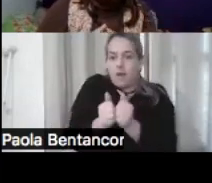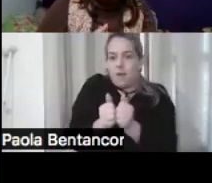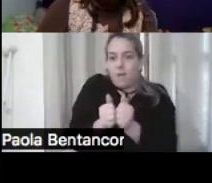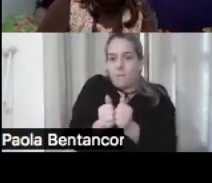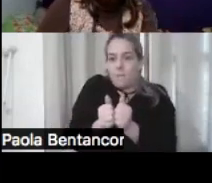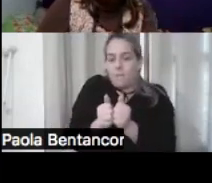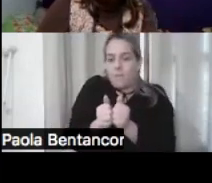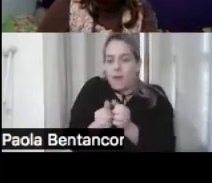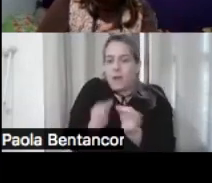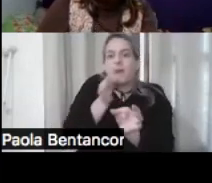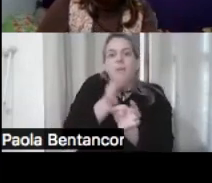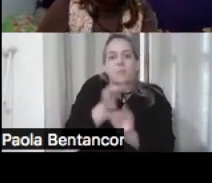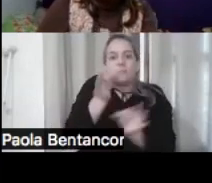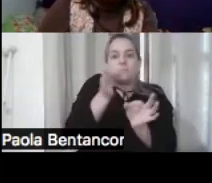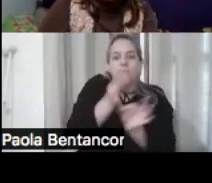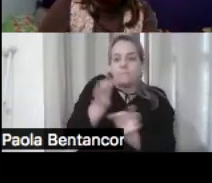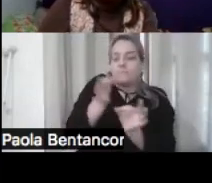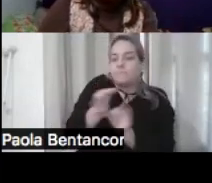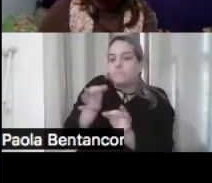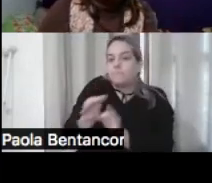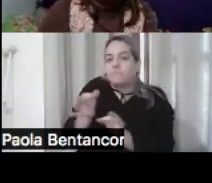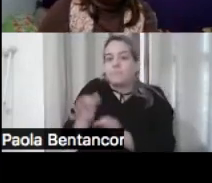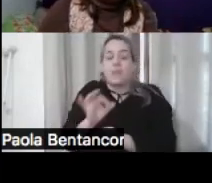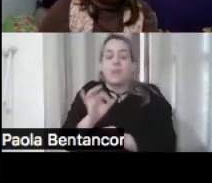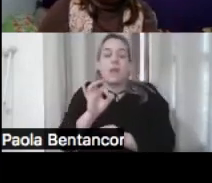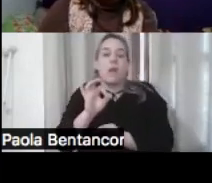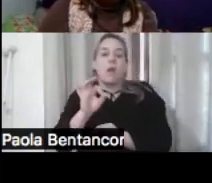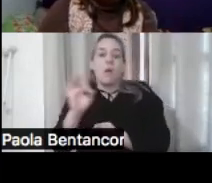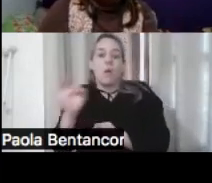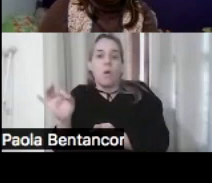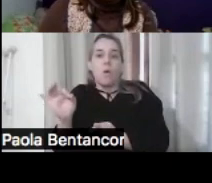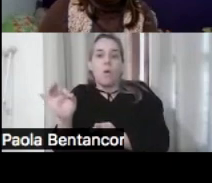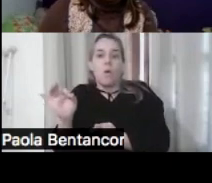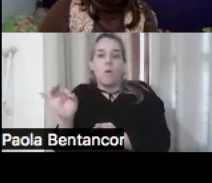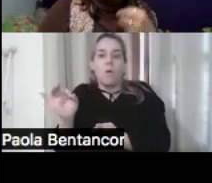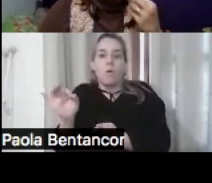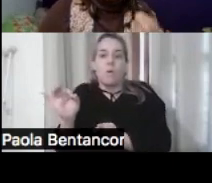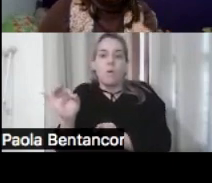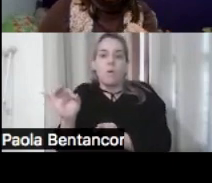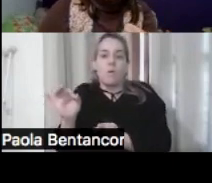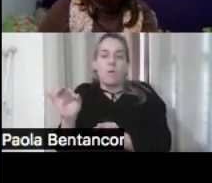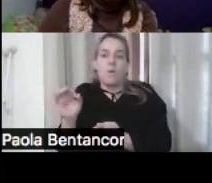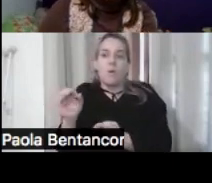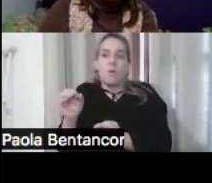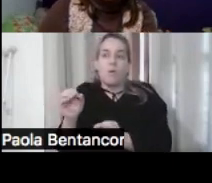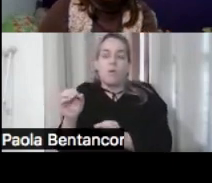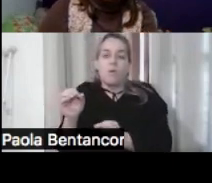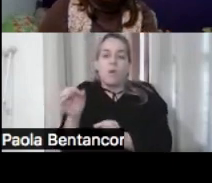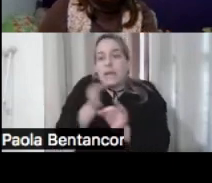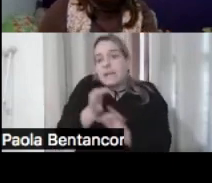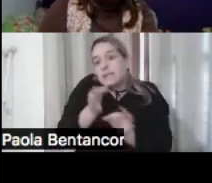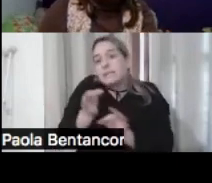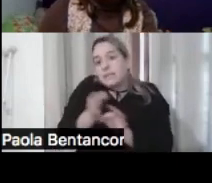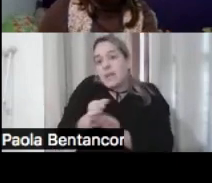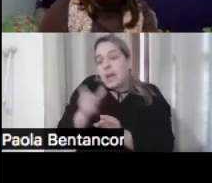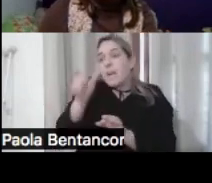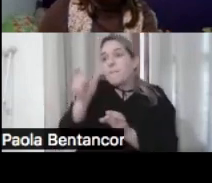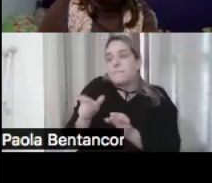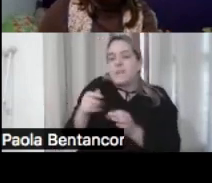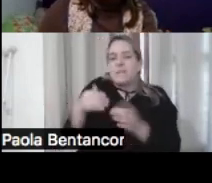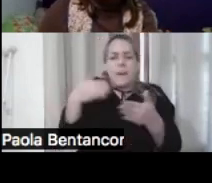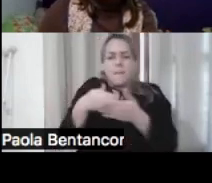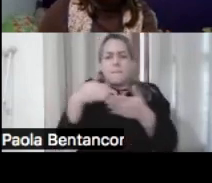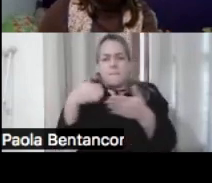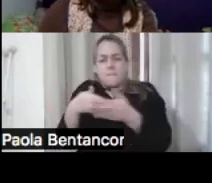persona necesite, o construir los apoyos que le permitan a la persona superar las barreras que se les presenten